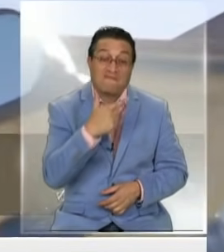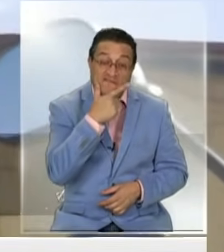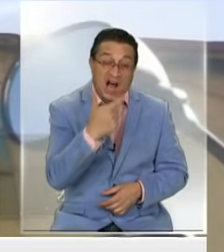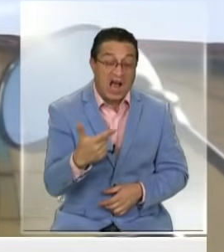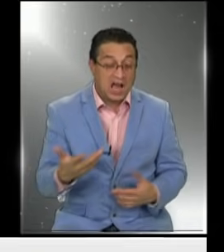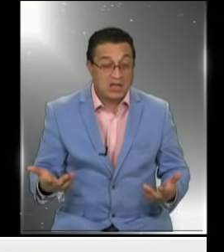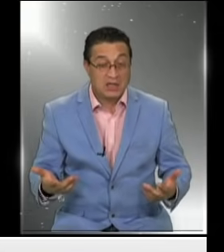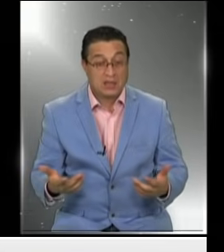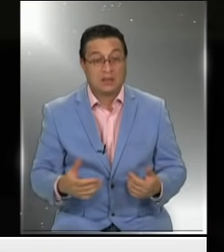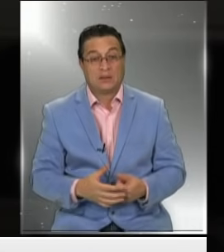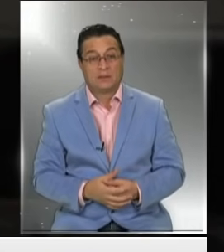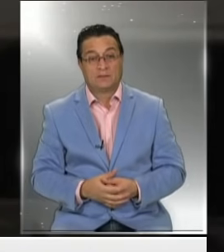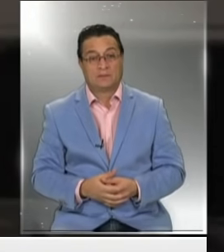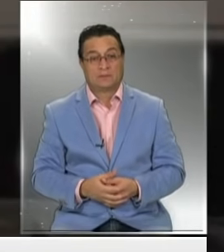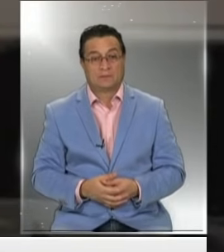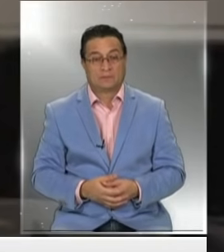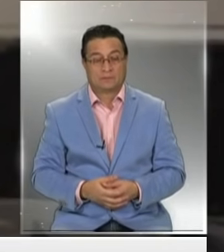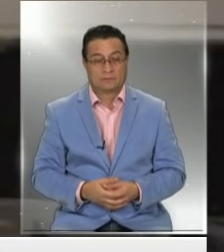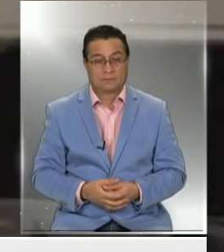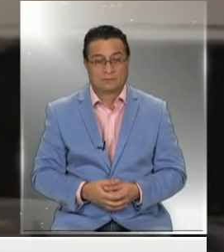Sí.